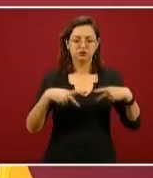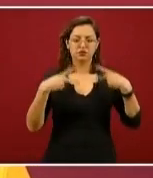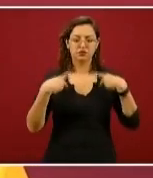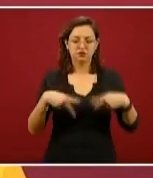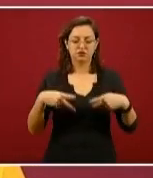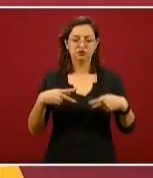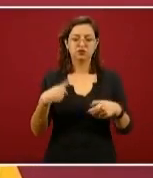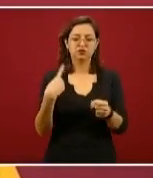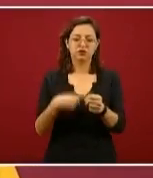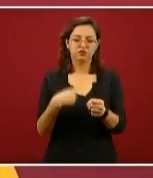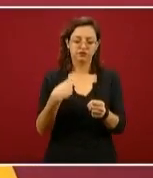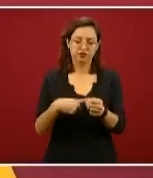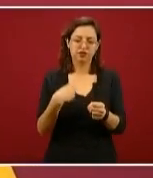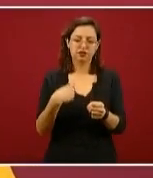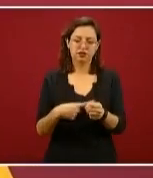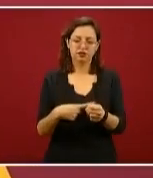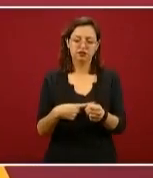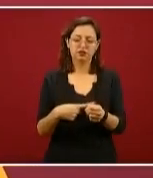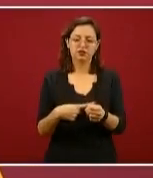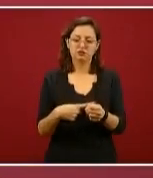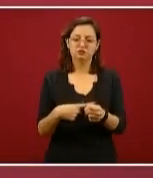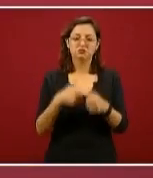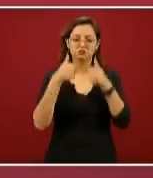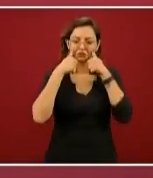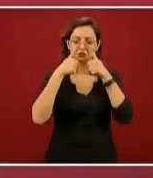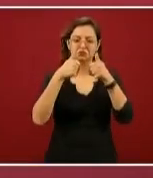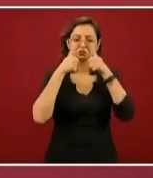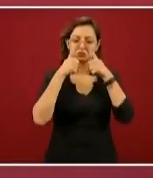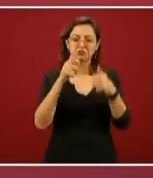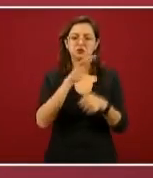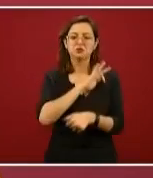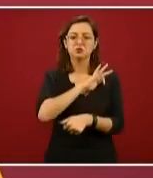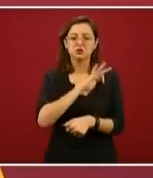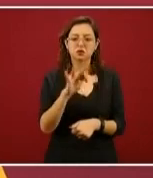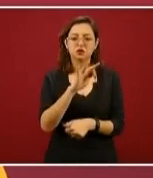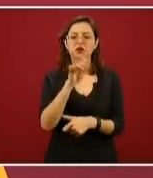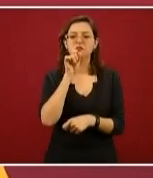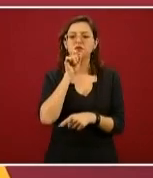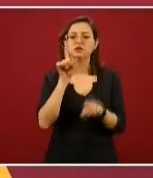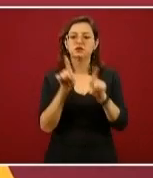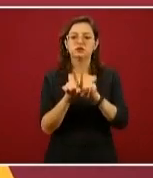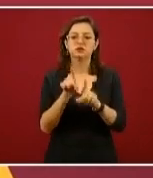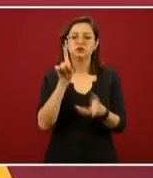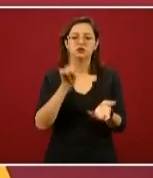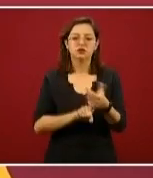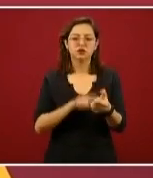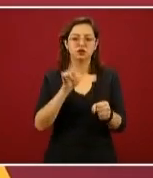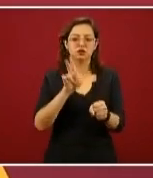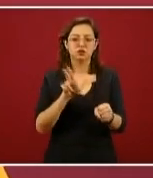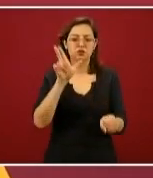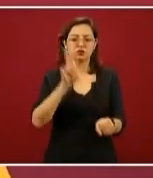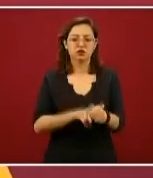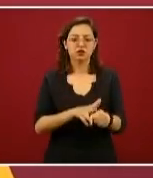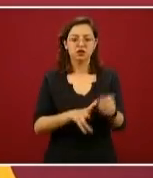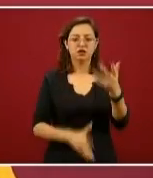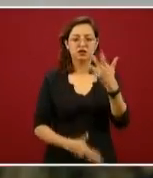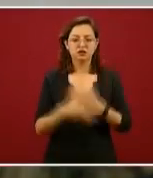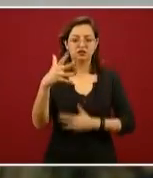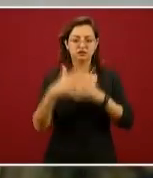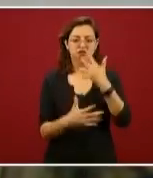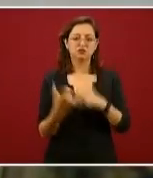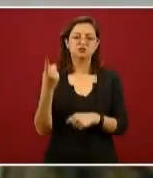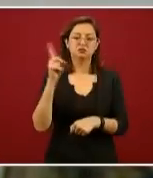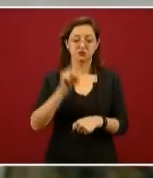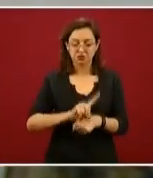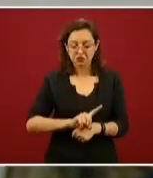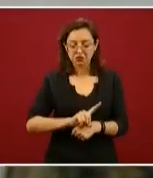personas infectadas con la enfermedad. Y en hospitalización hicimos lo mismo, considerando 15 días que